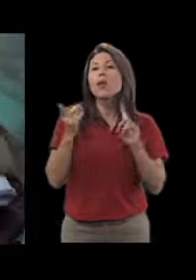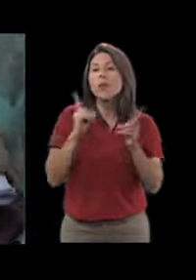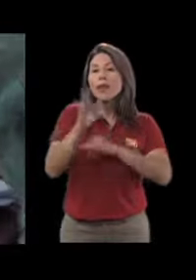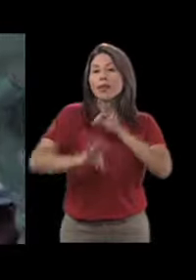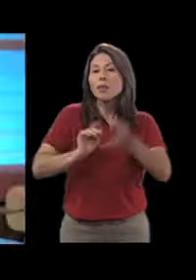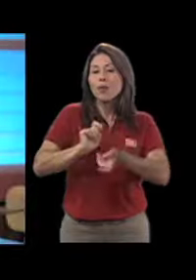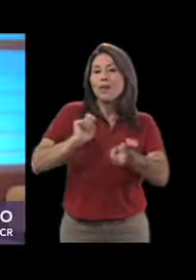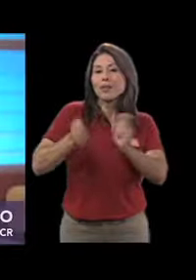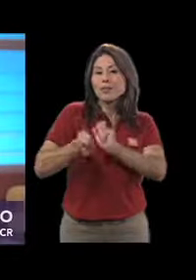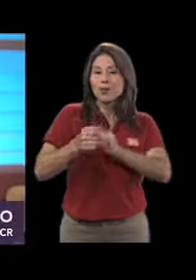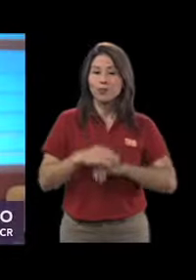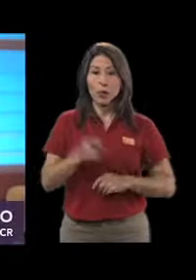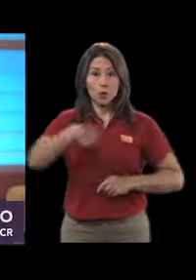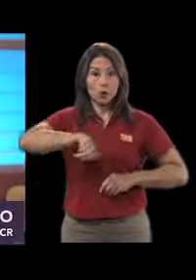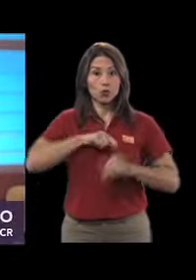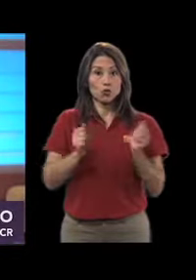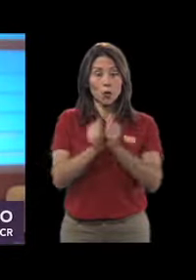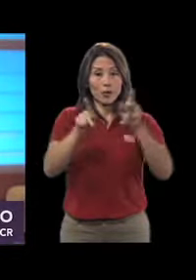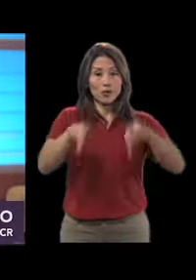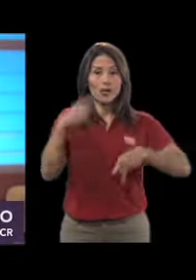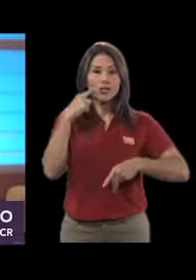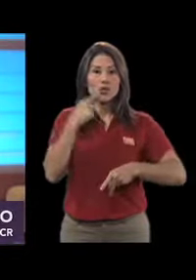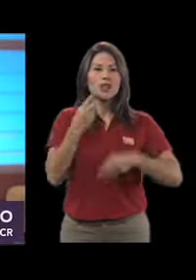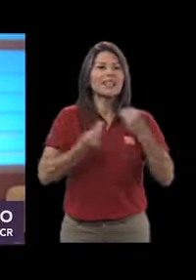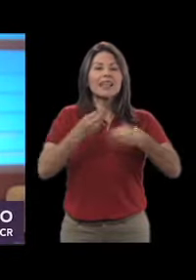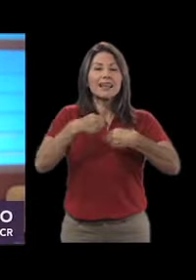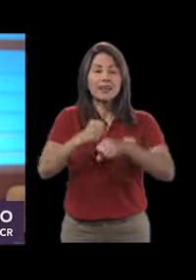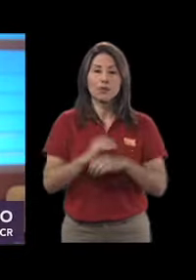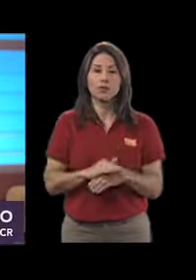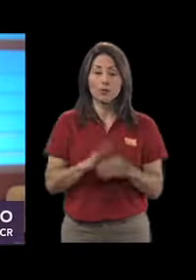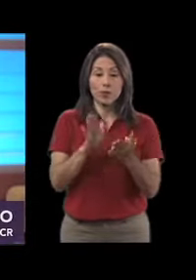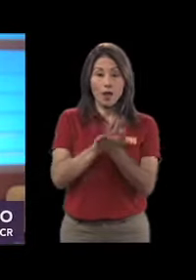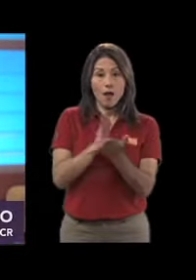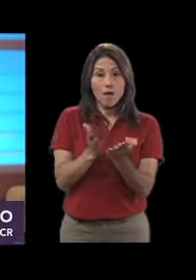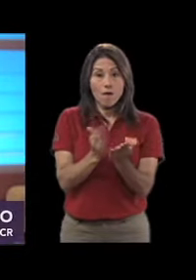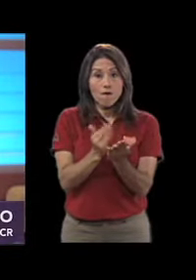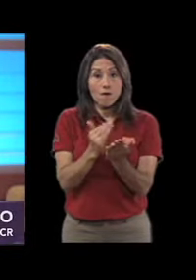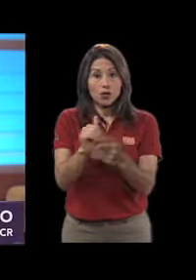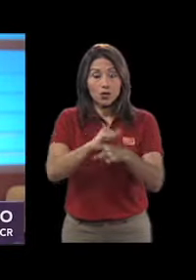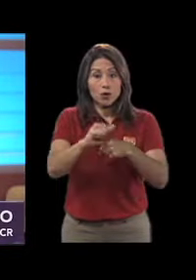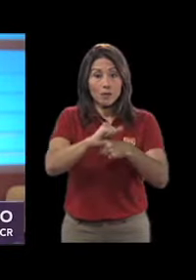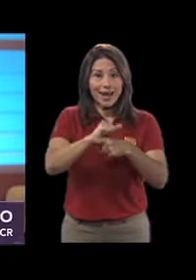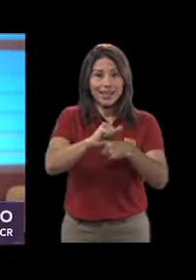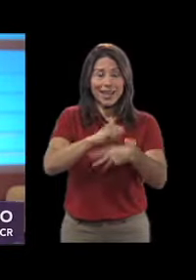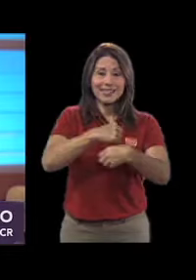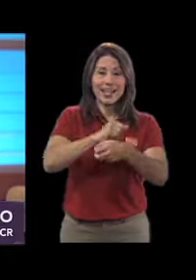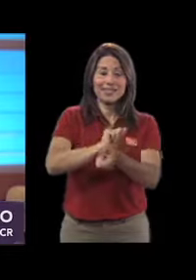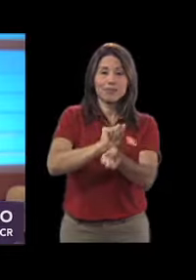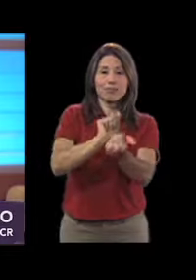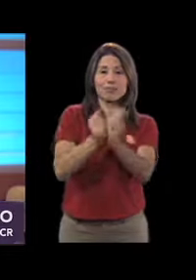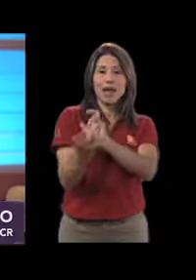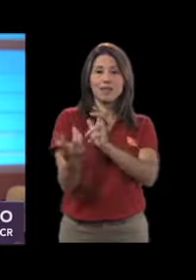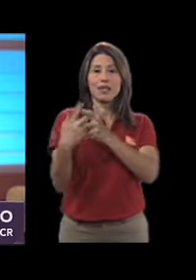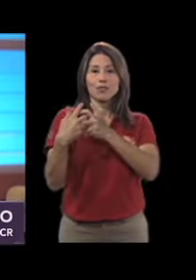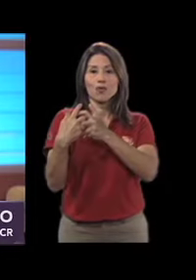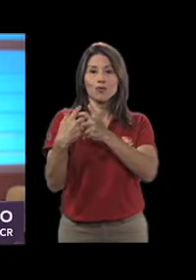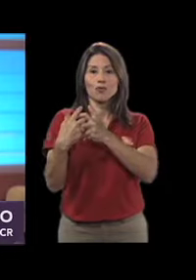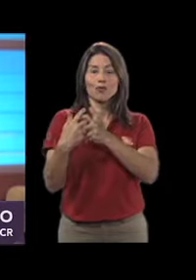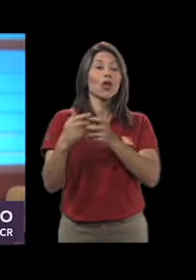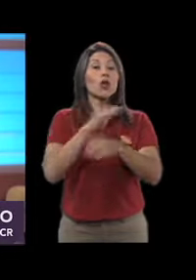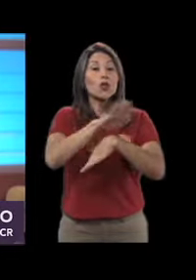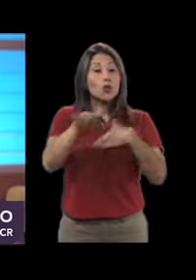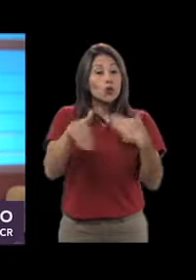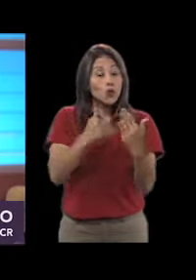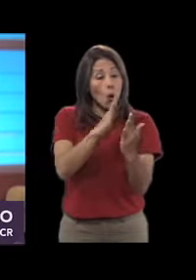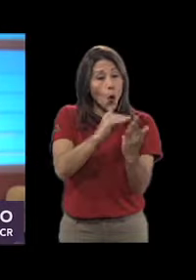En el caso de las personas sordas, lo que hacemos es una adaptación del folleto de práctica grabando un video con la interpretación completa